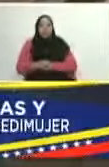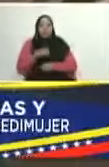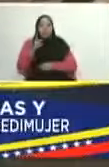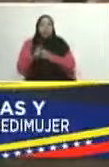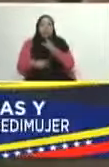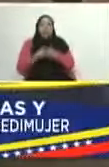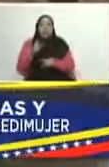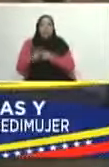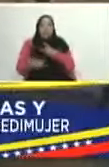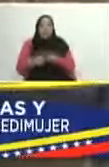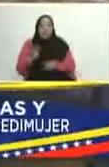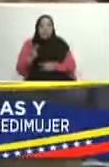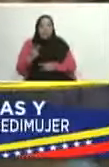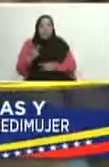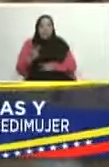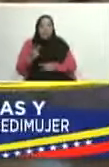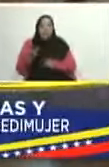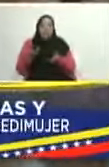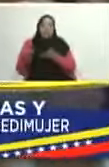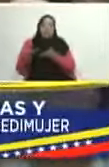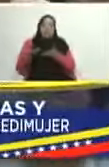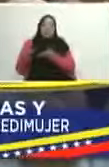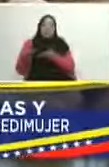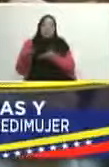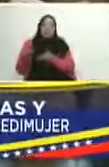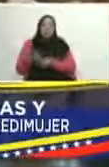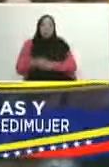producción y servicio,